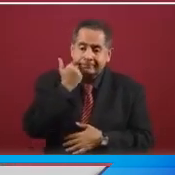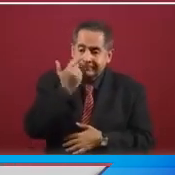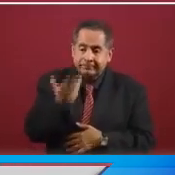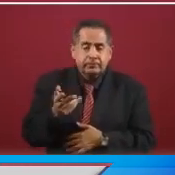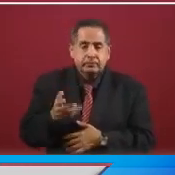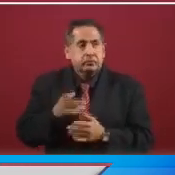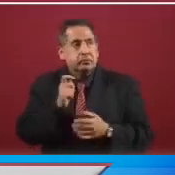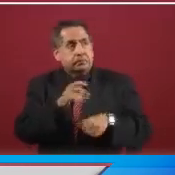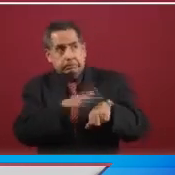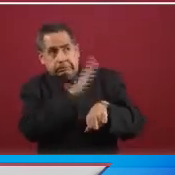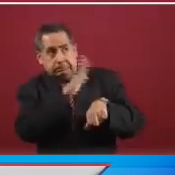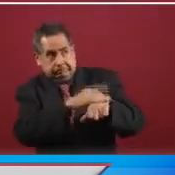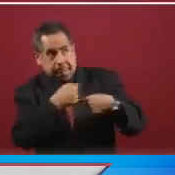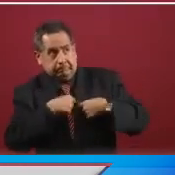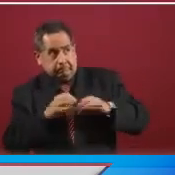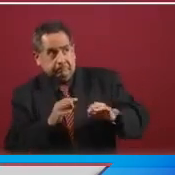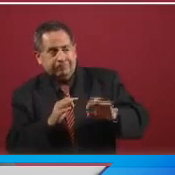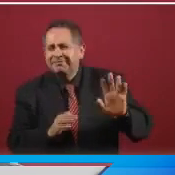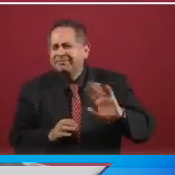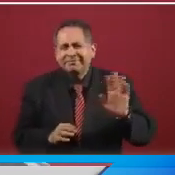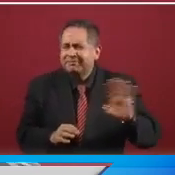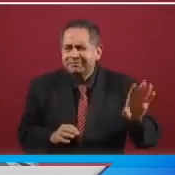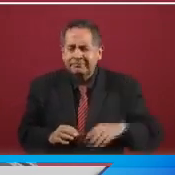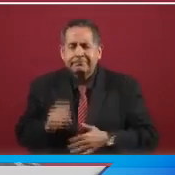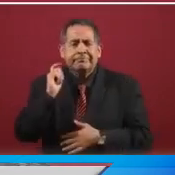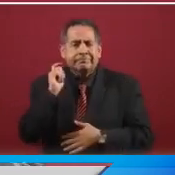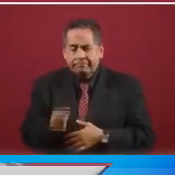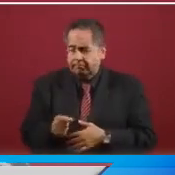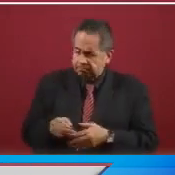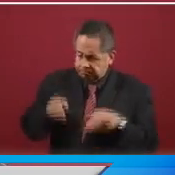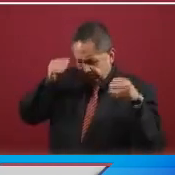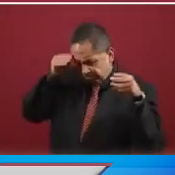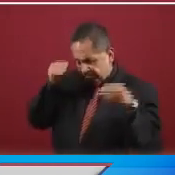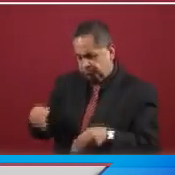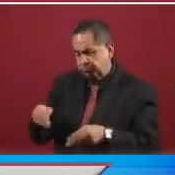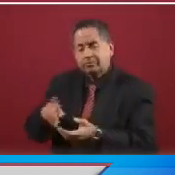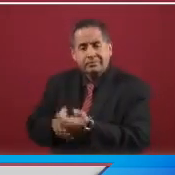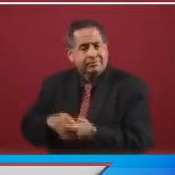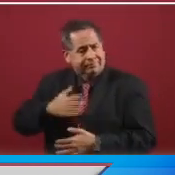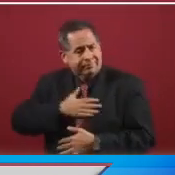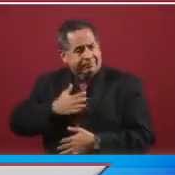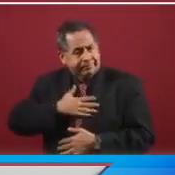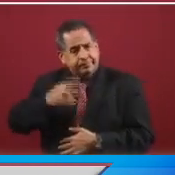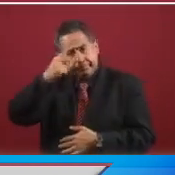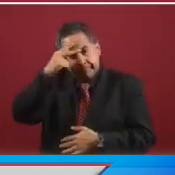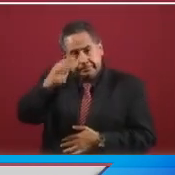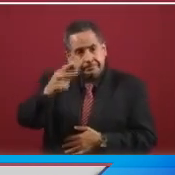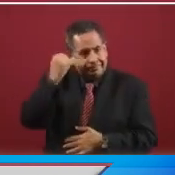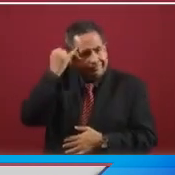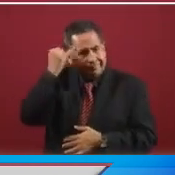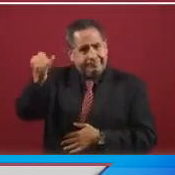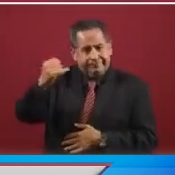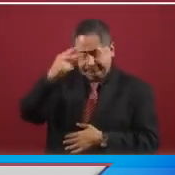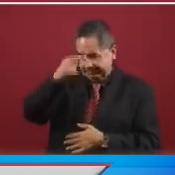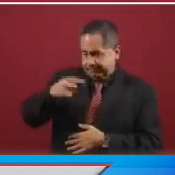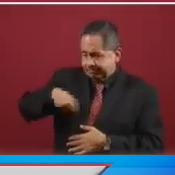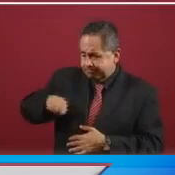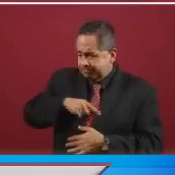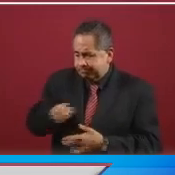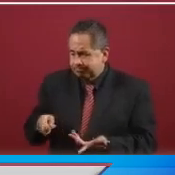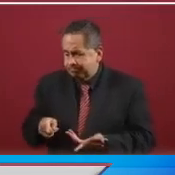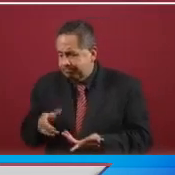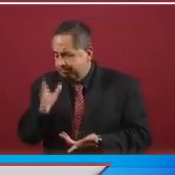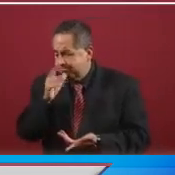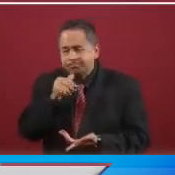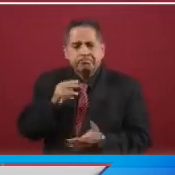que garantice en todo momento el bienestar de los migrantes. De igual forma, se tiene una buena relación con Estados Unidos y se continuará del mismo modo.